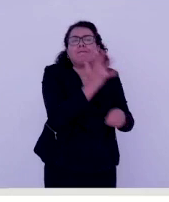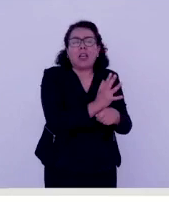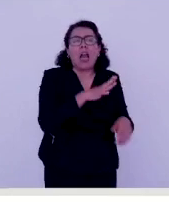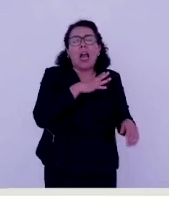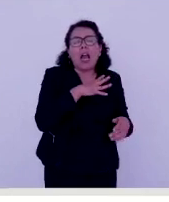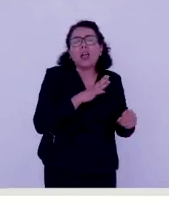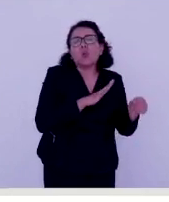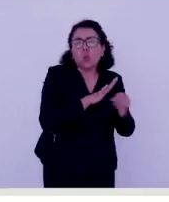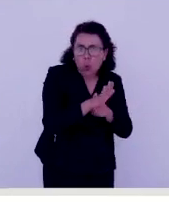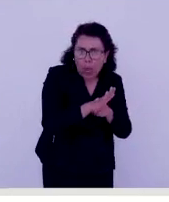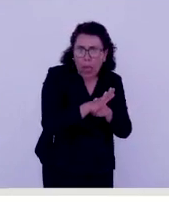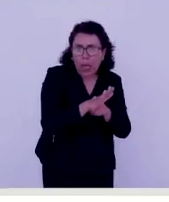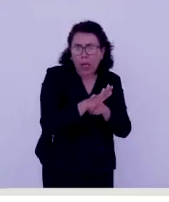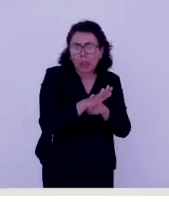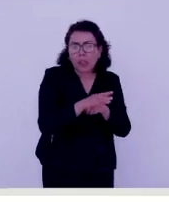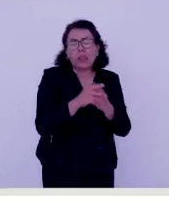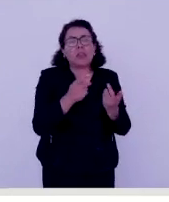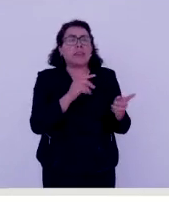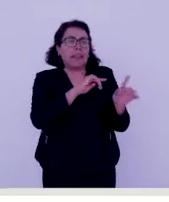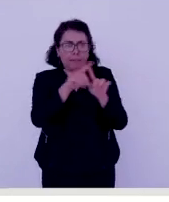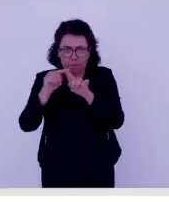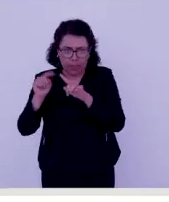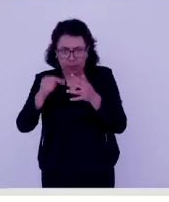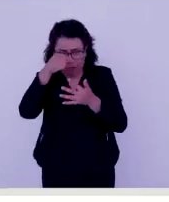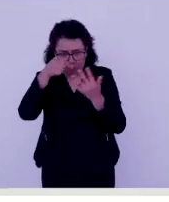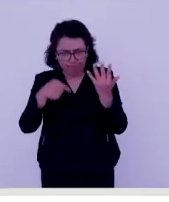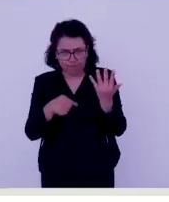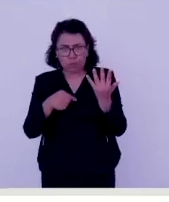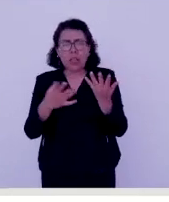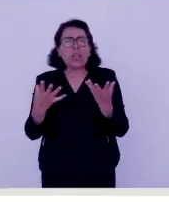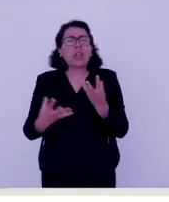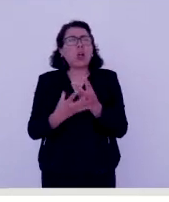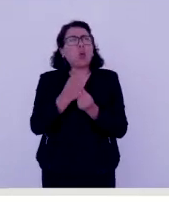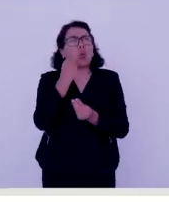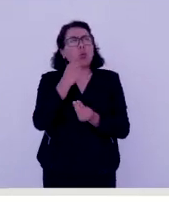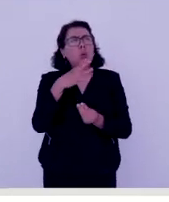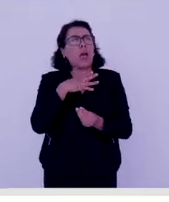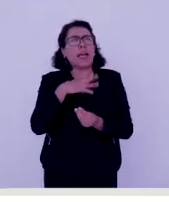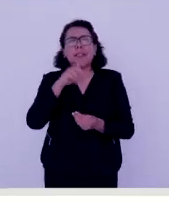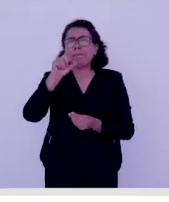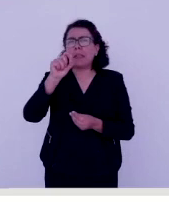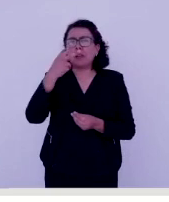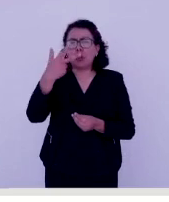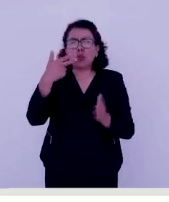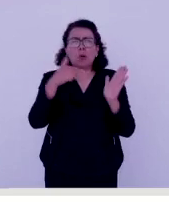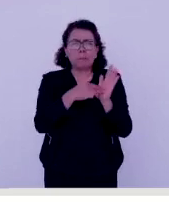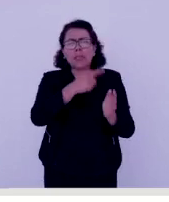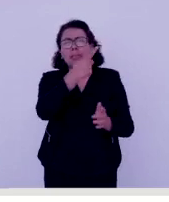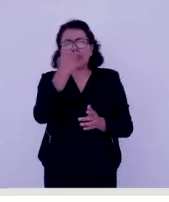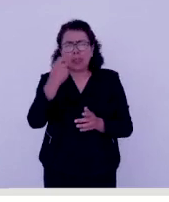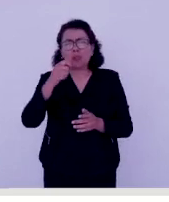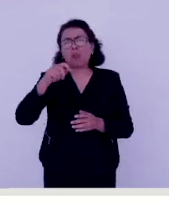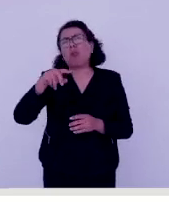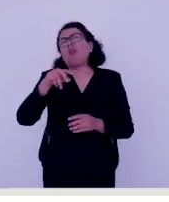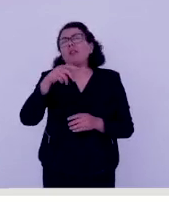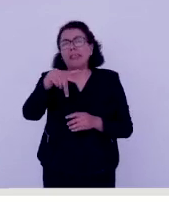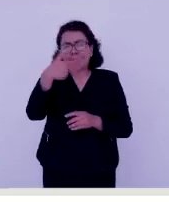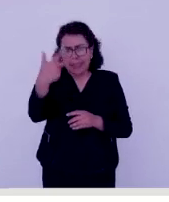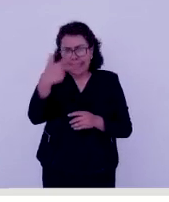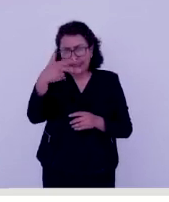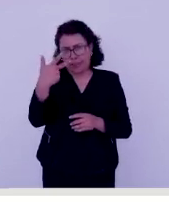los órganos administrativos en materia de responsabilidades contabilizando un total en este periodo de 28137 sentencias